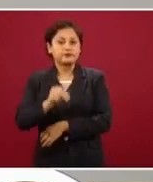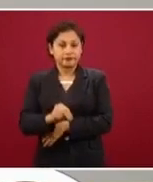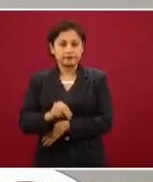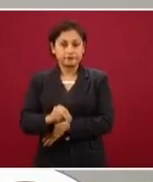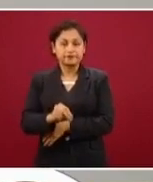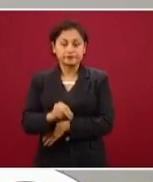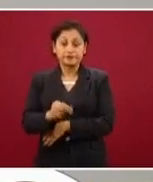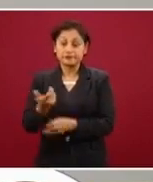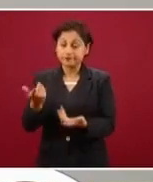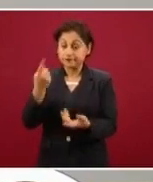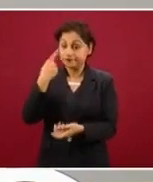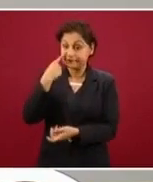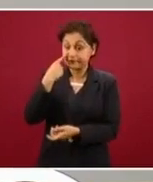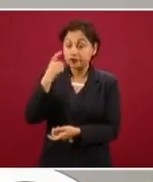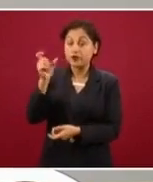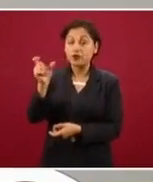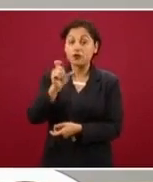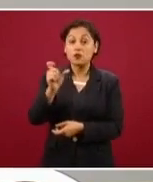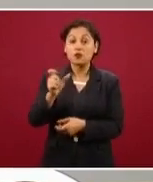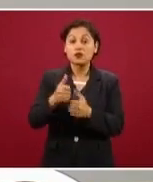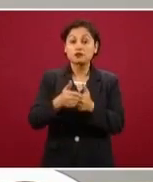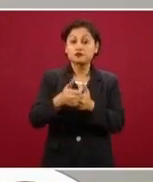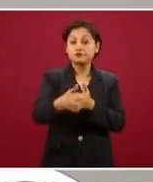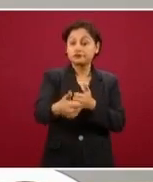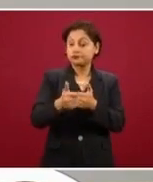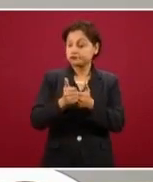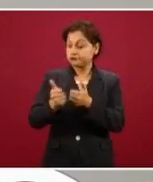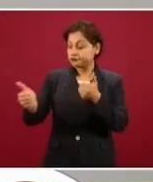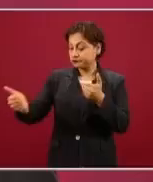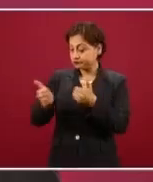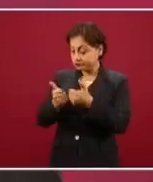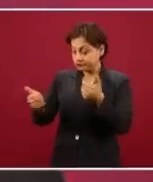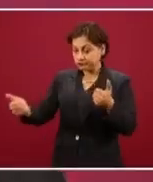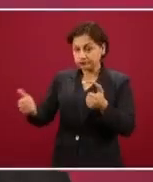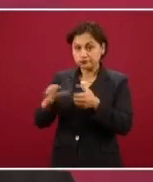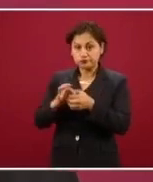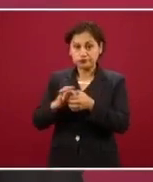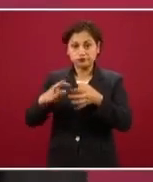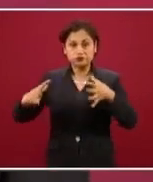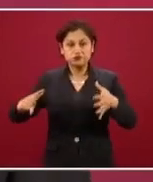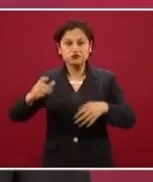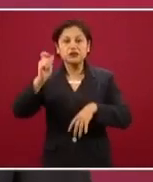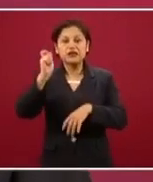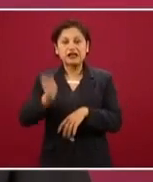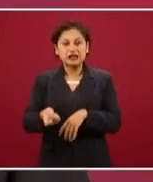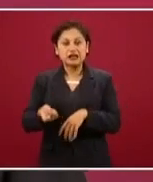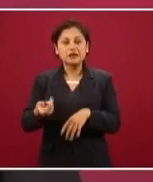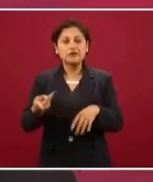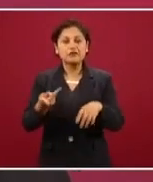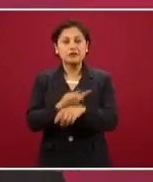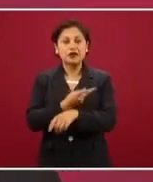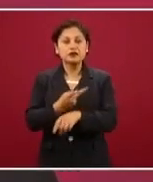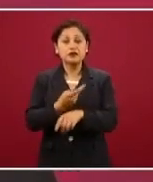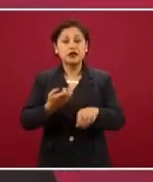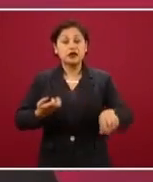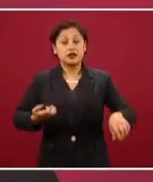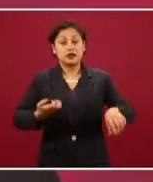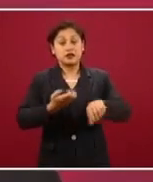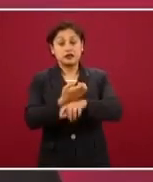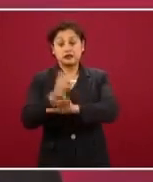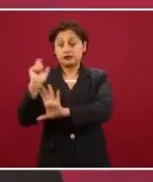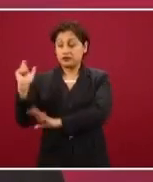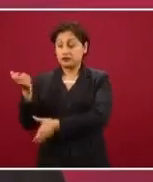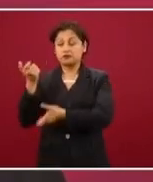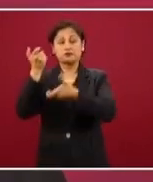empiezan solo a transferir los recursos a los estados,